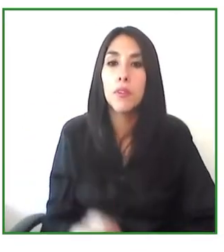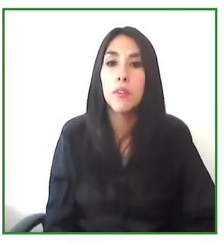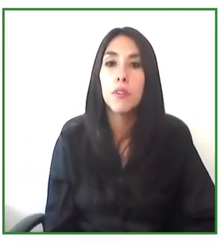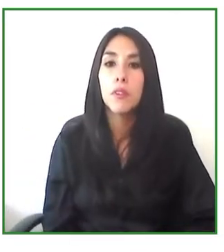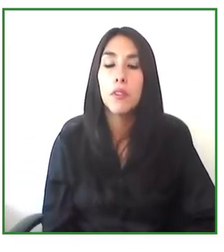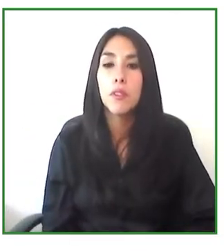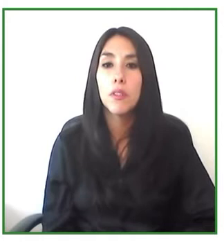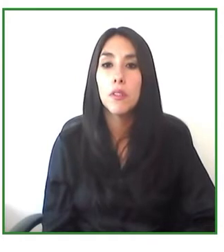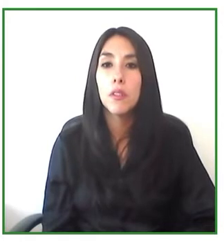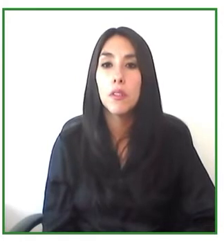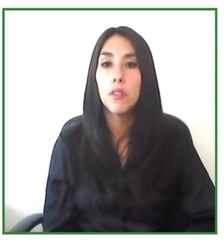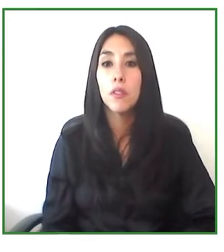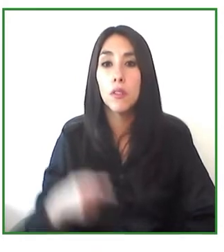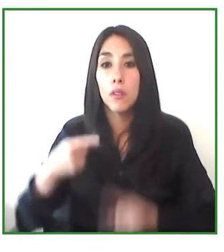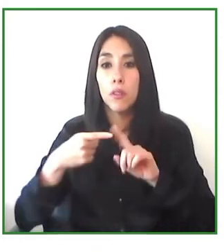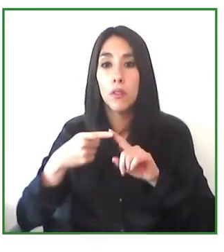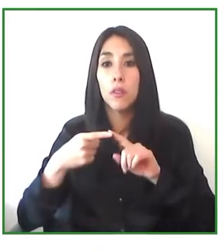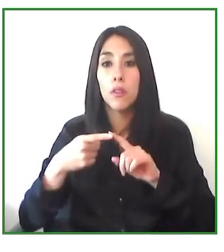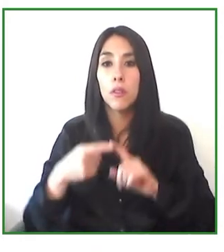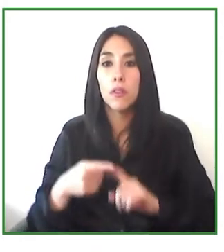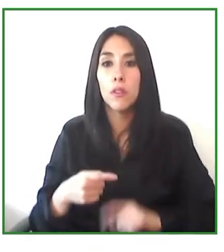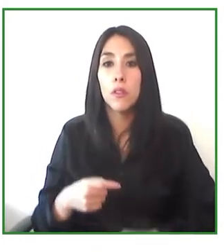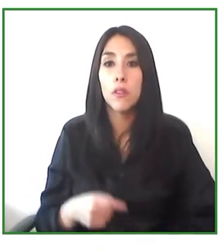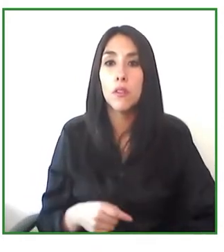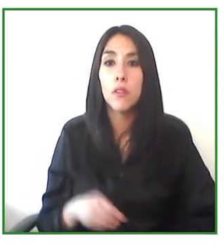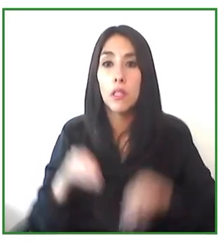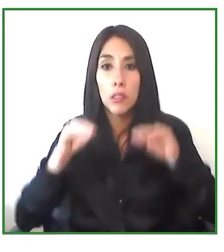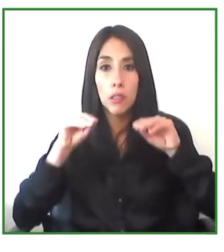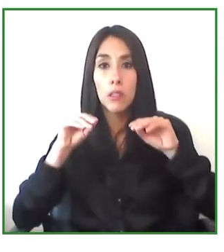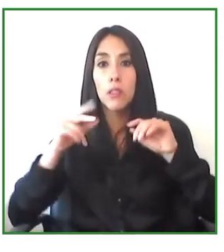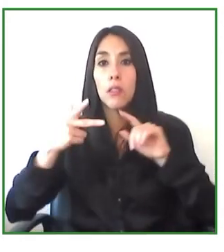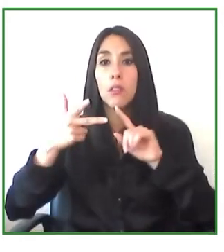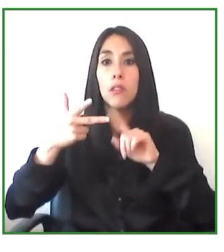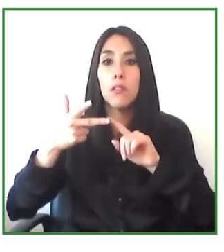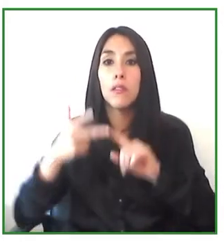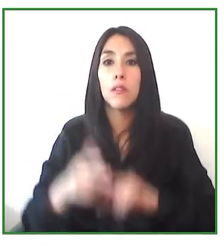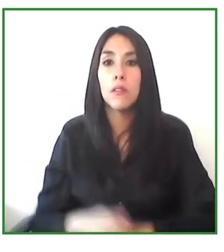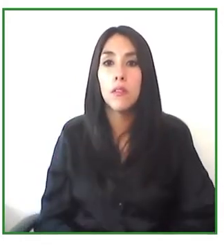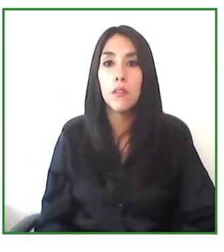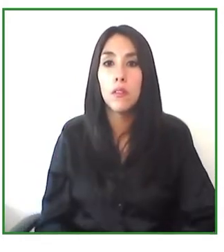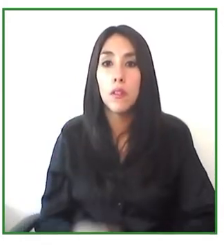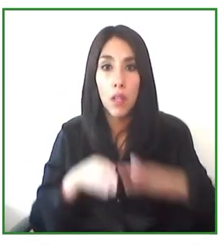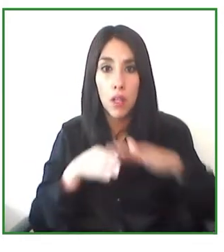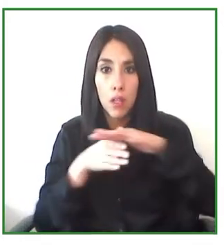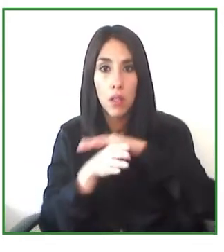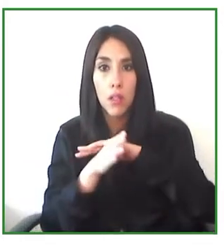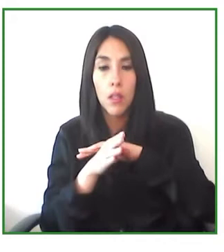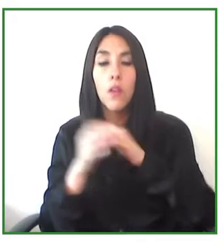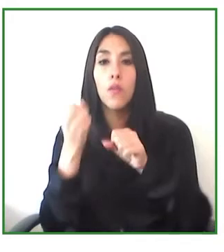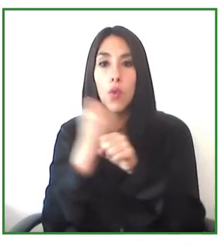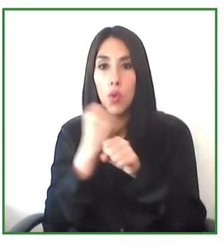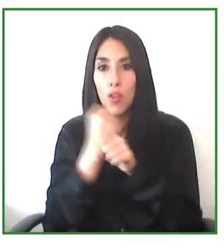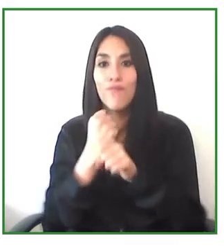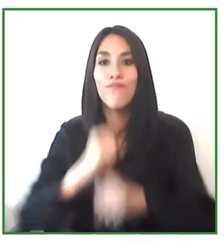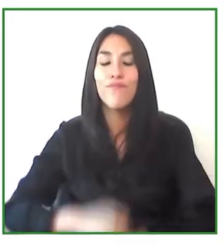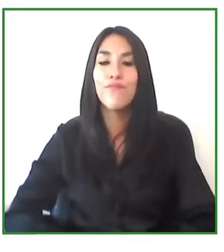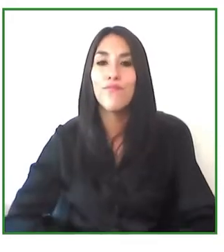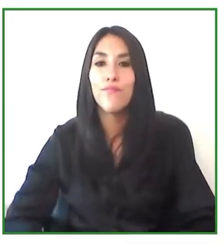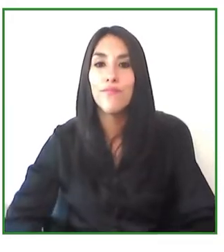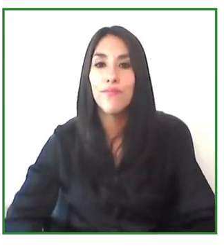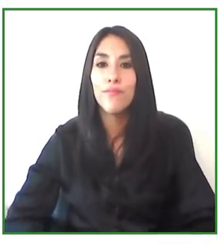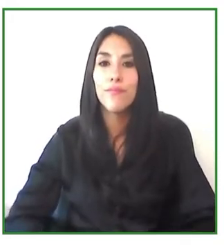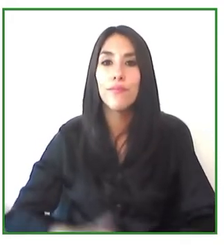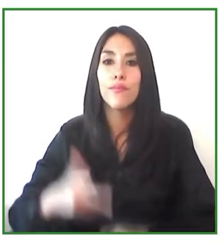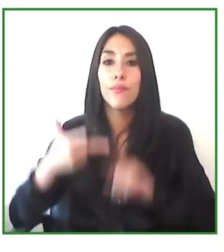e inclusión laboral, y lo que tiene que ver con los niños. Dentro de